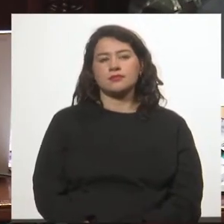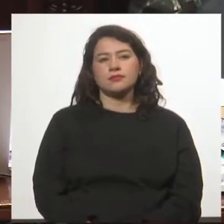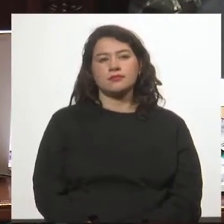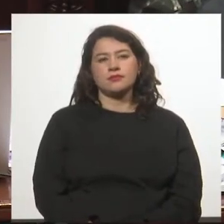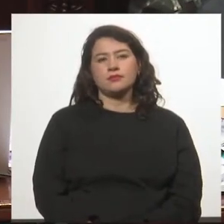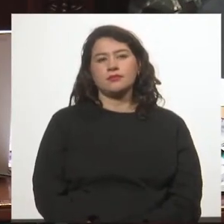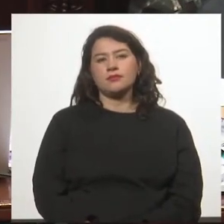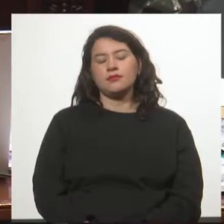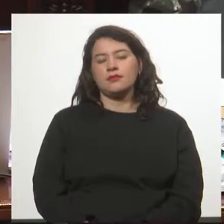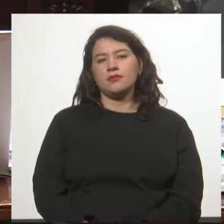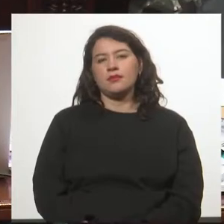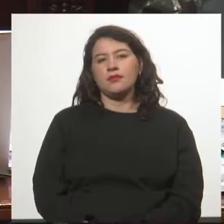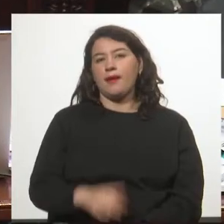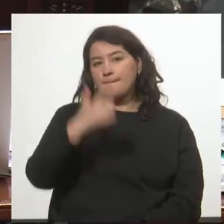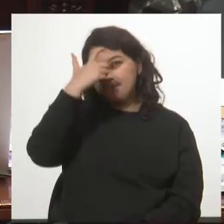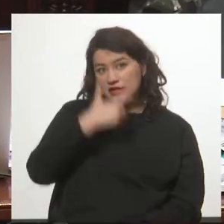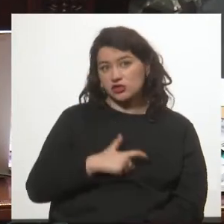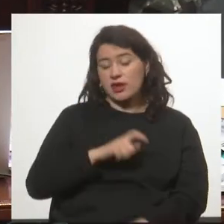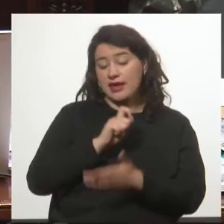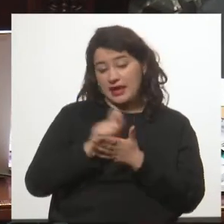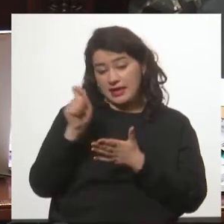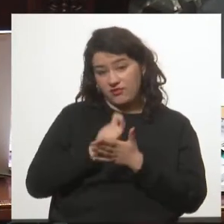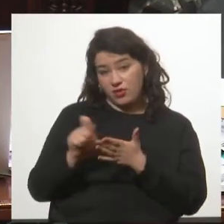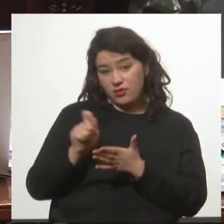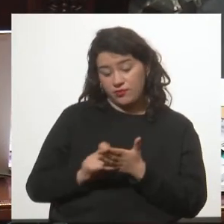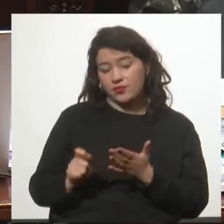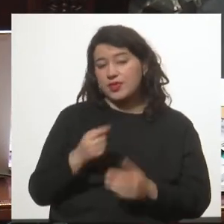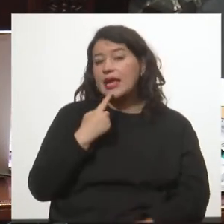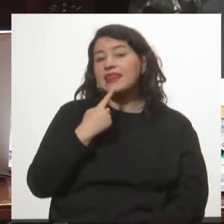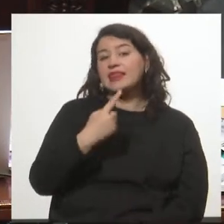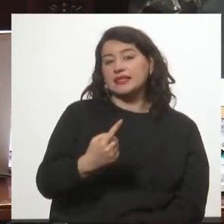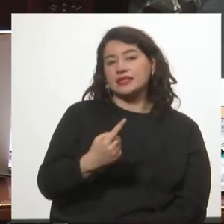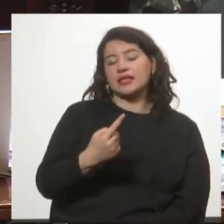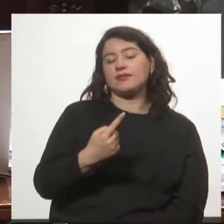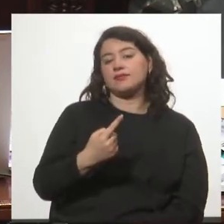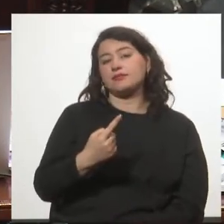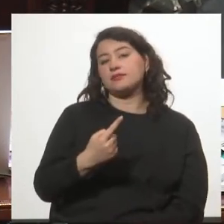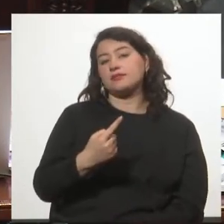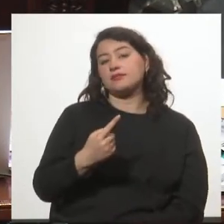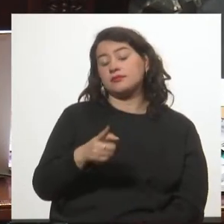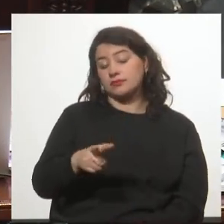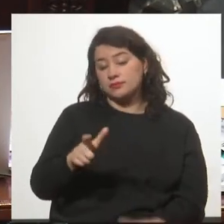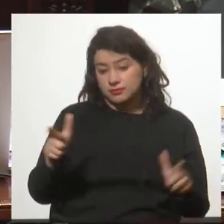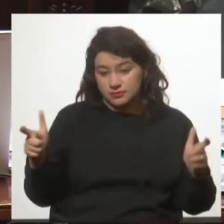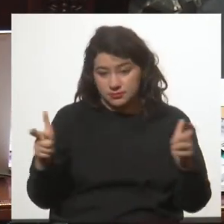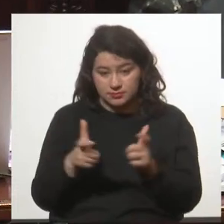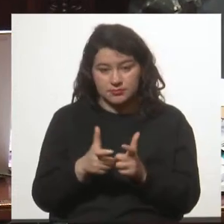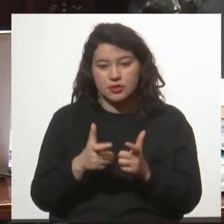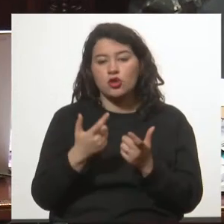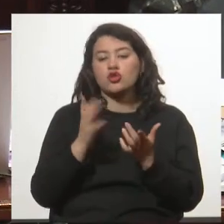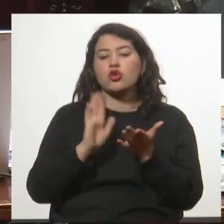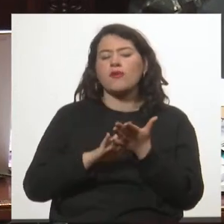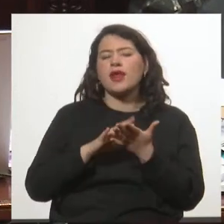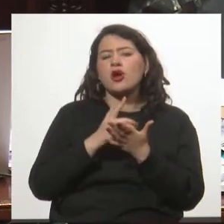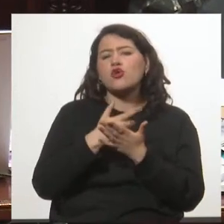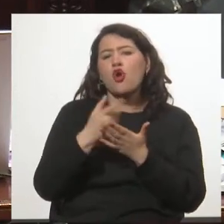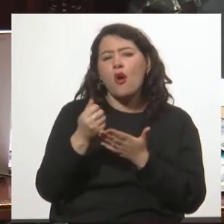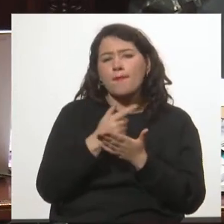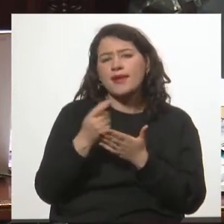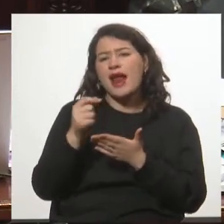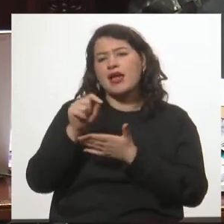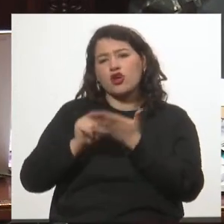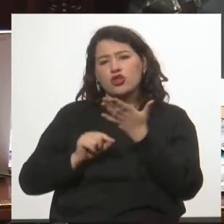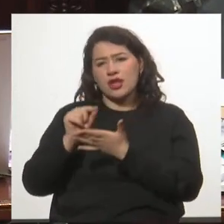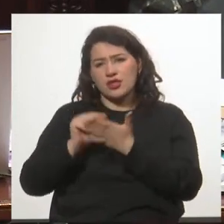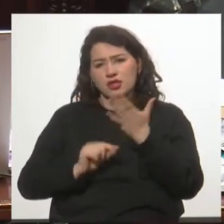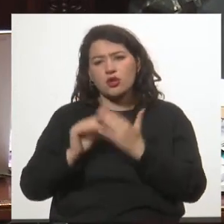el auditor establece que de la auditoría efectuada sobre las compras y contrataciones en el marco de la